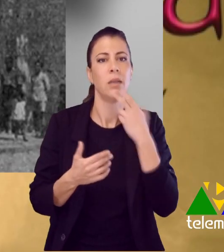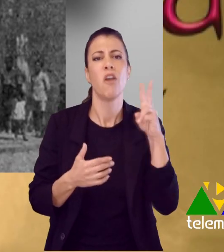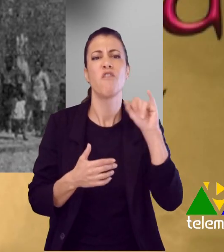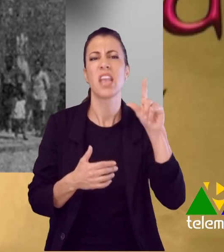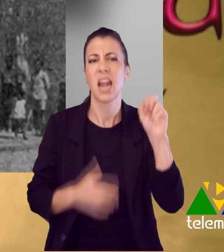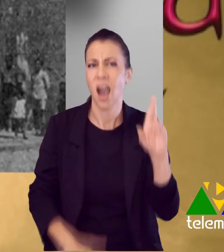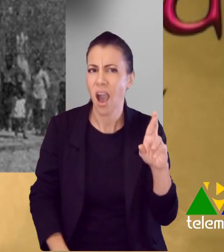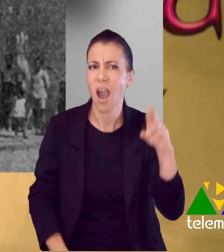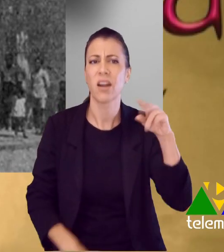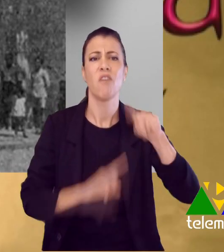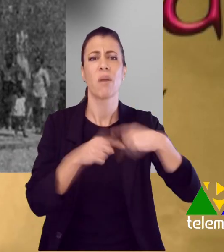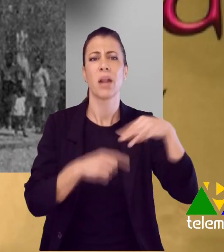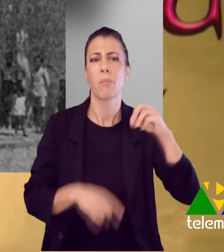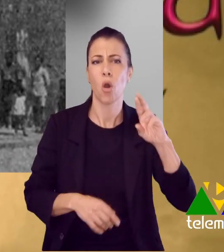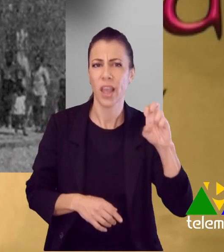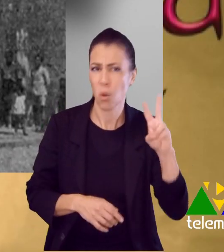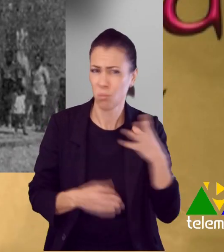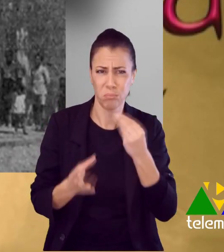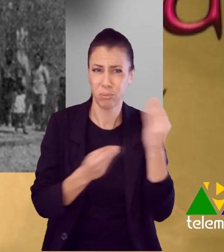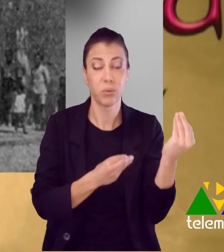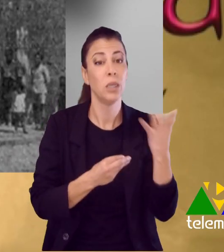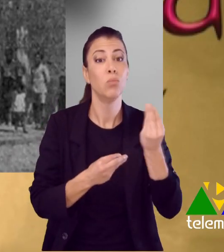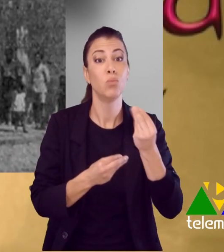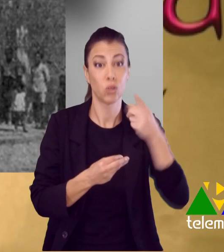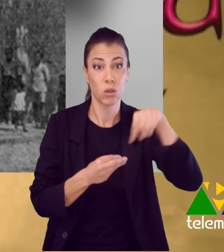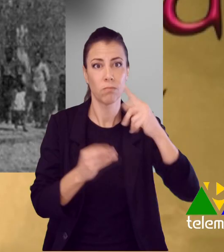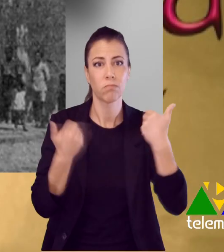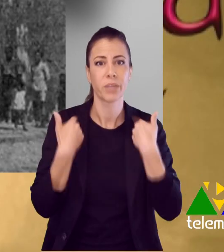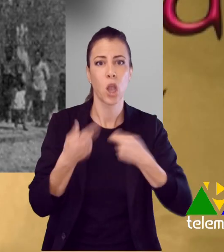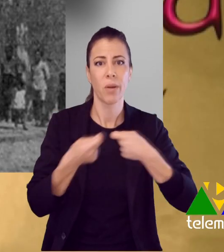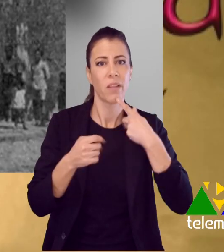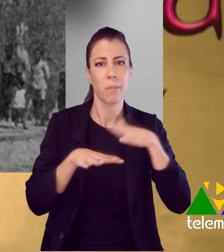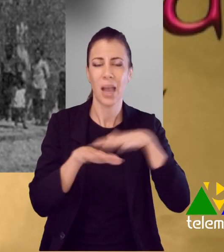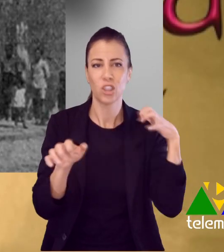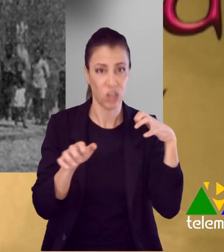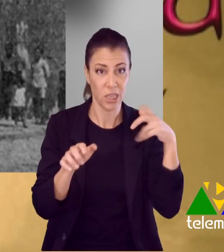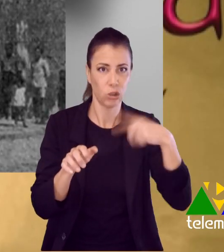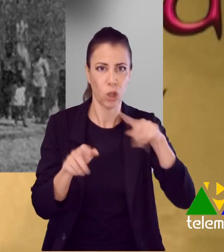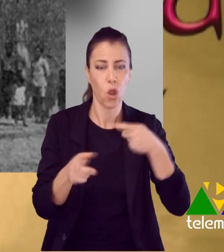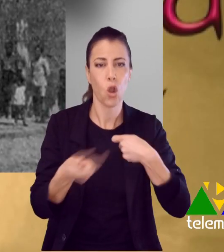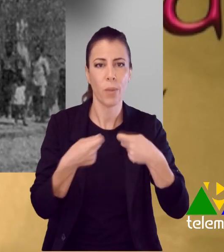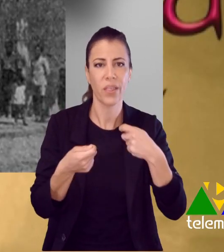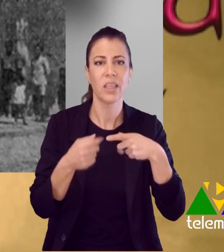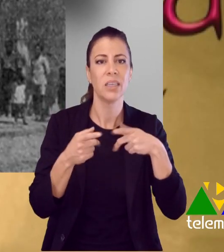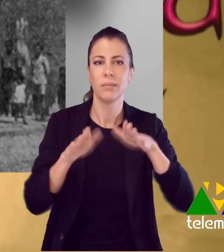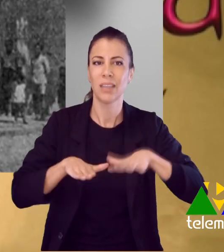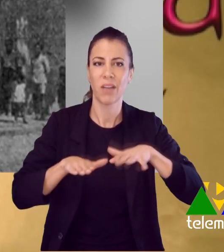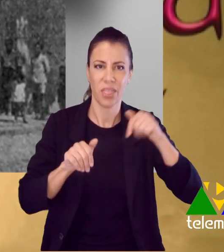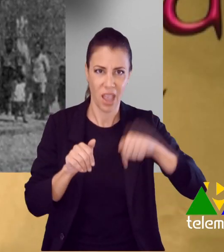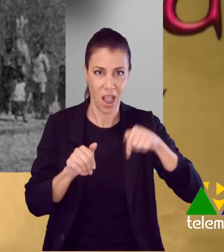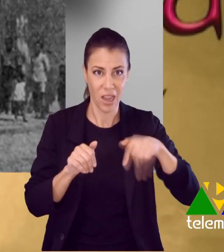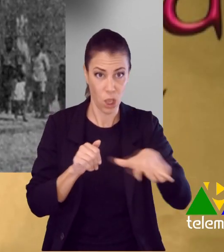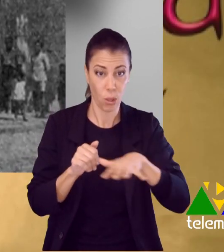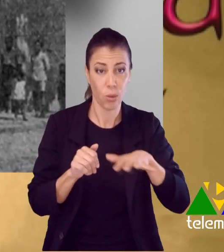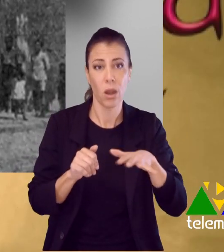los Moreos, etcétera, y muchos de ellos comerciantes, la mayor parte de ellos eran comerciantes que se establecen en esta